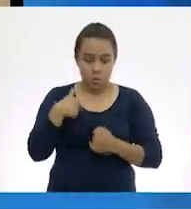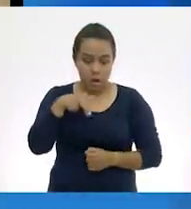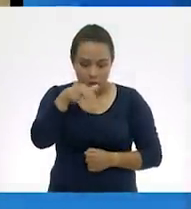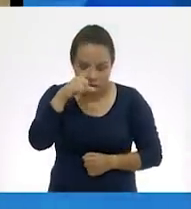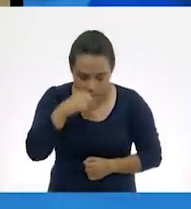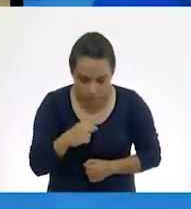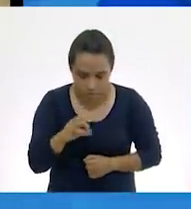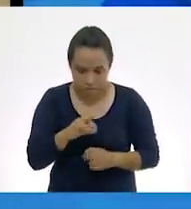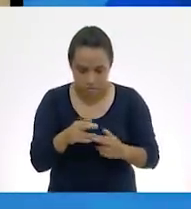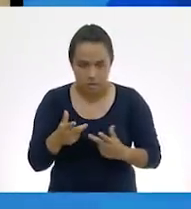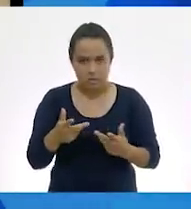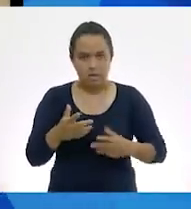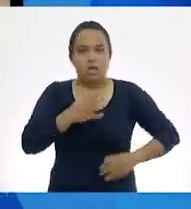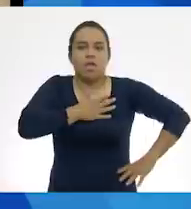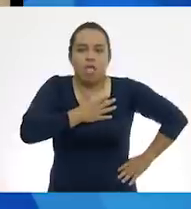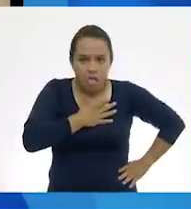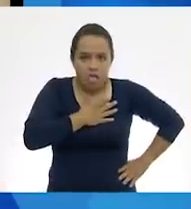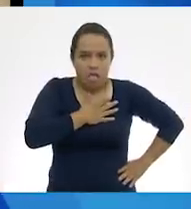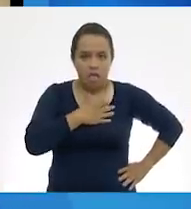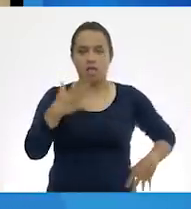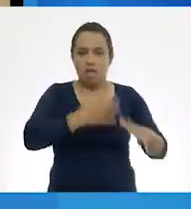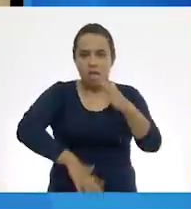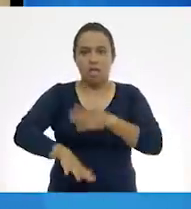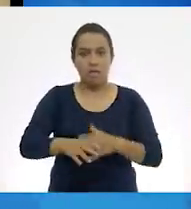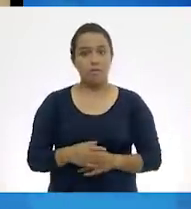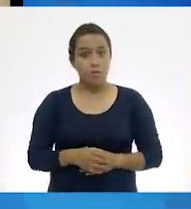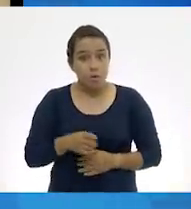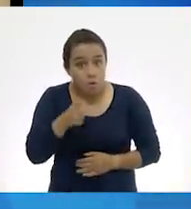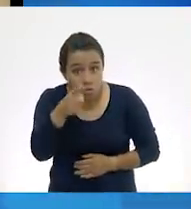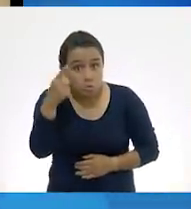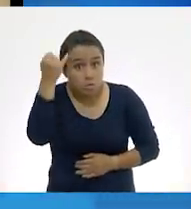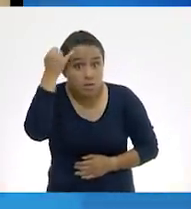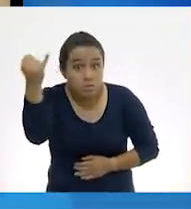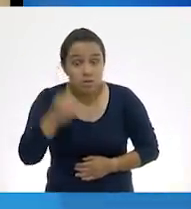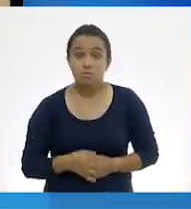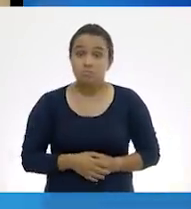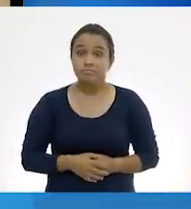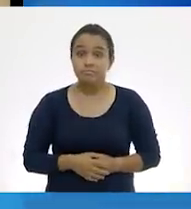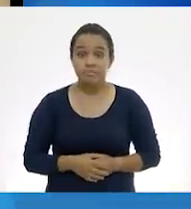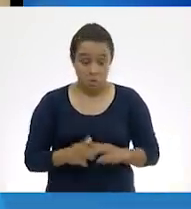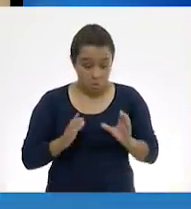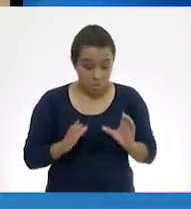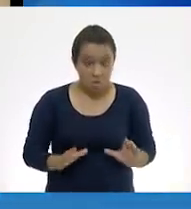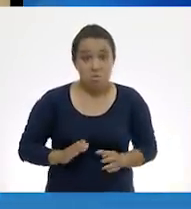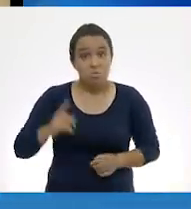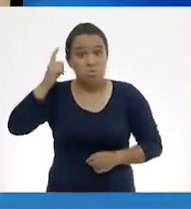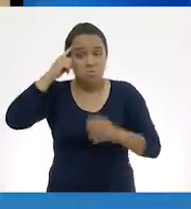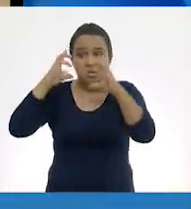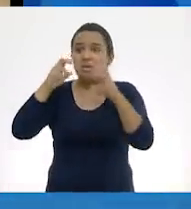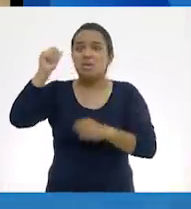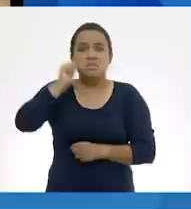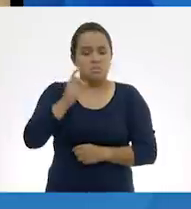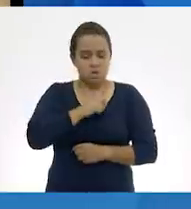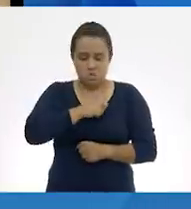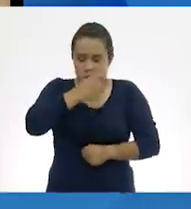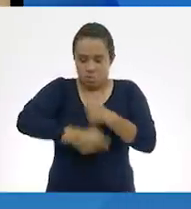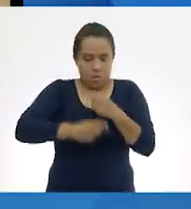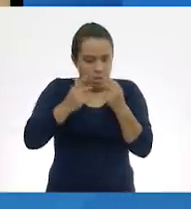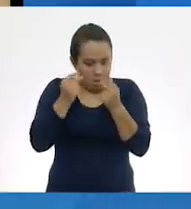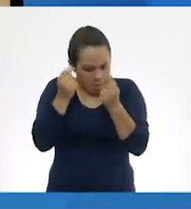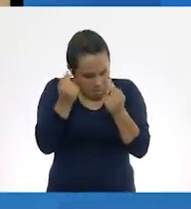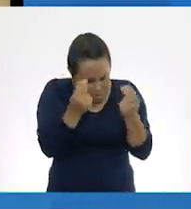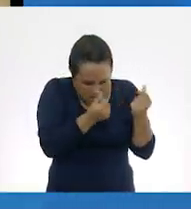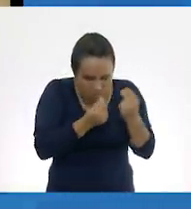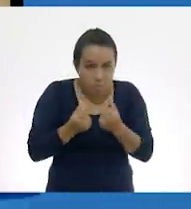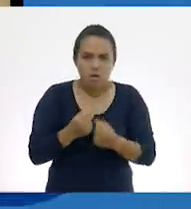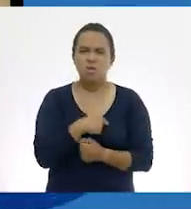camino. Ya me cansé. ¿Ustedes se imaginan? Pero nuestro cuerpo y nuestro cerebro lo hacen todo el tiempo y lo hacen tan rápido que a